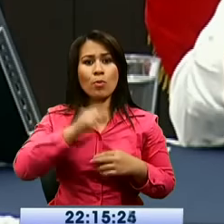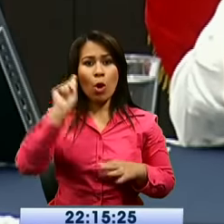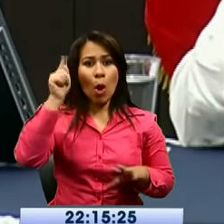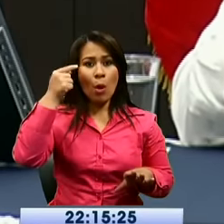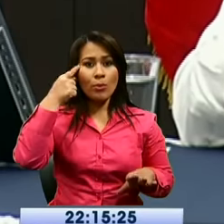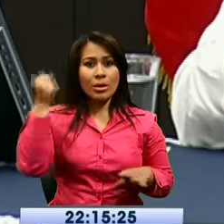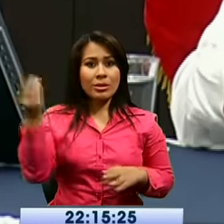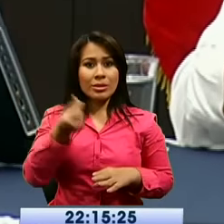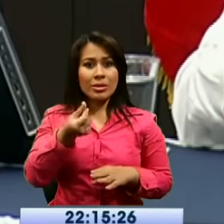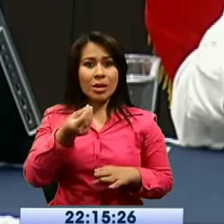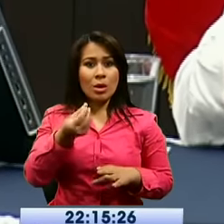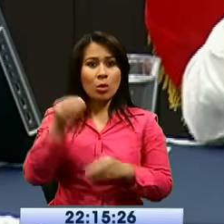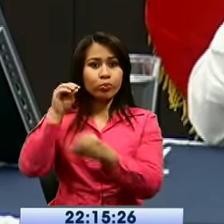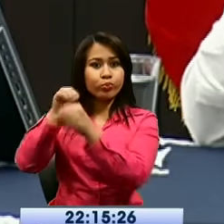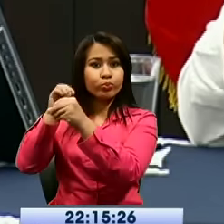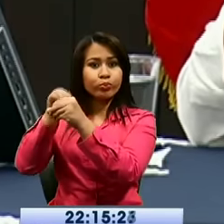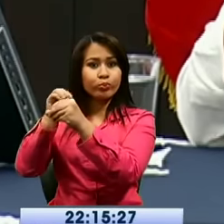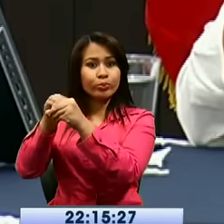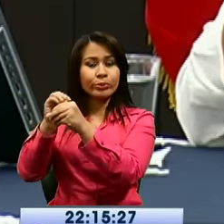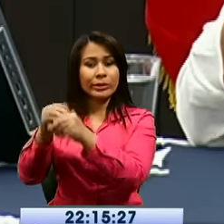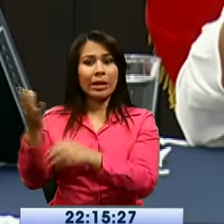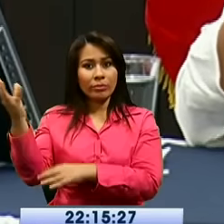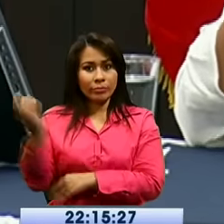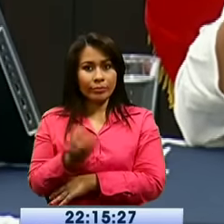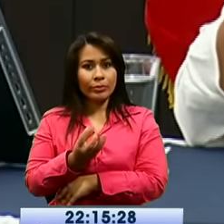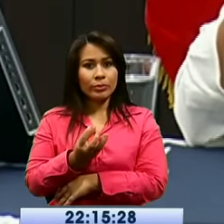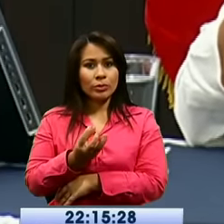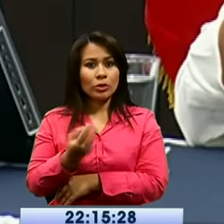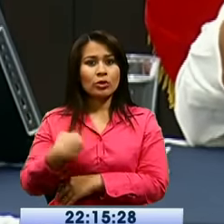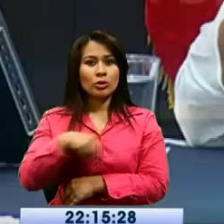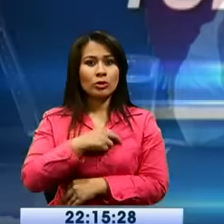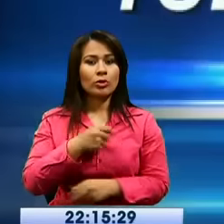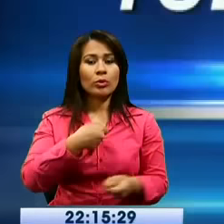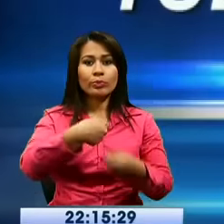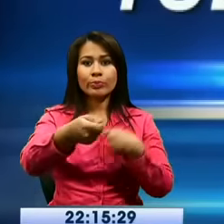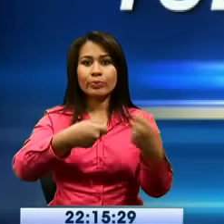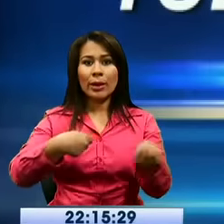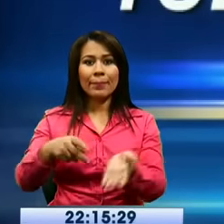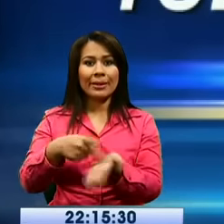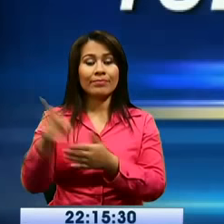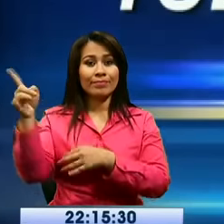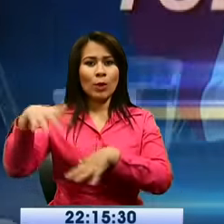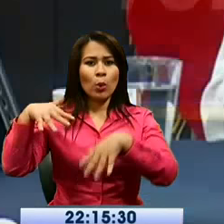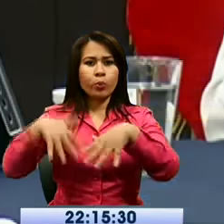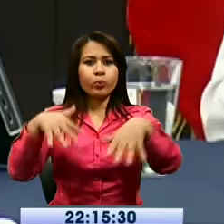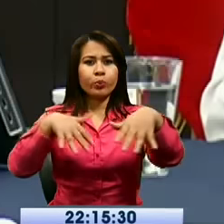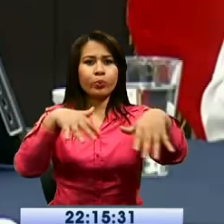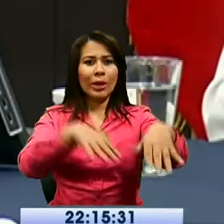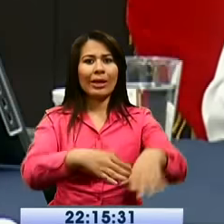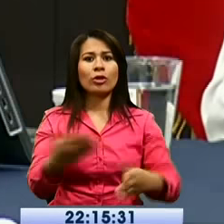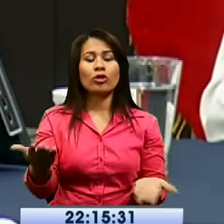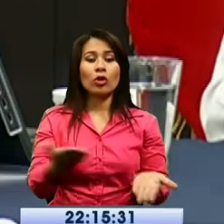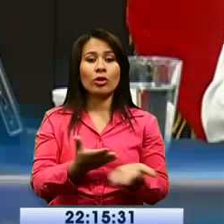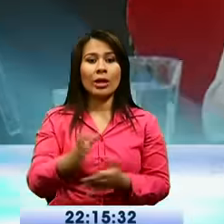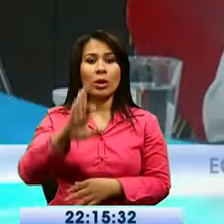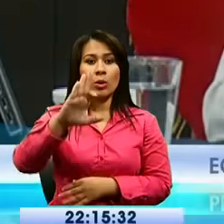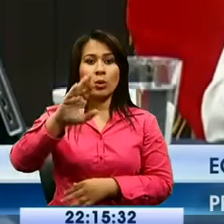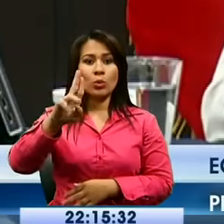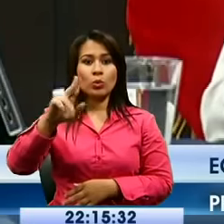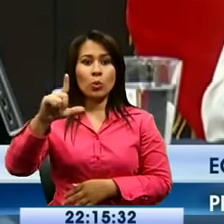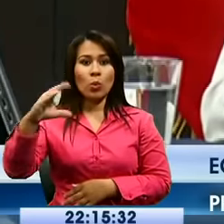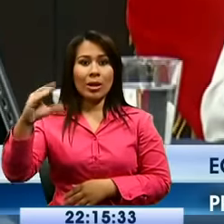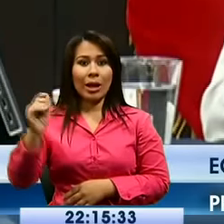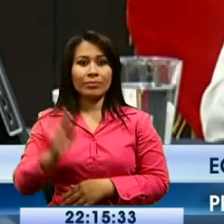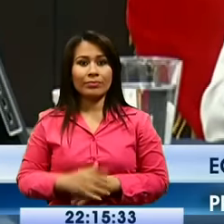ventajas de la organización, de las pocas pero grandes ventajas, es que no se necesitan reservas. Marcha en Tulcán. Uno de los organizadores de esa marcha es